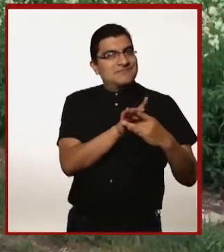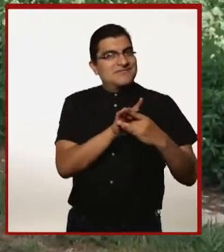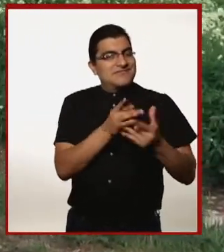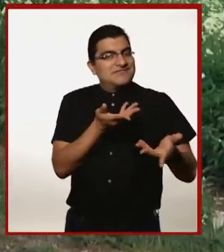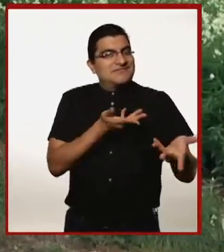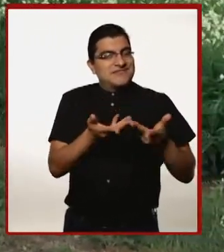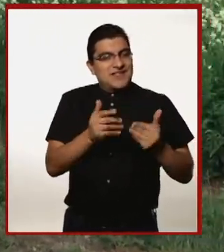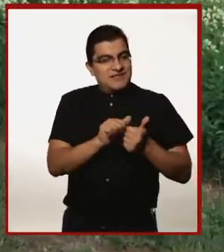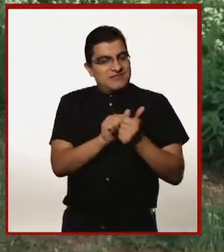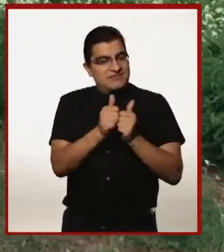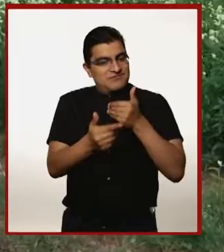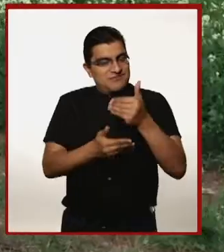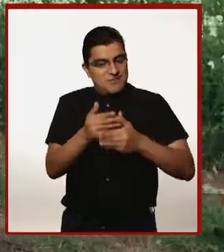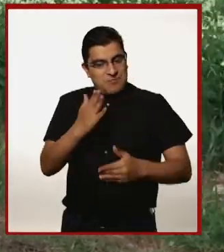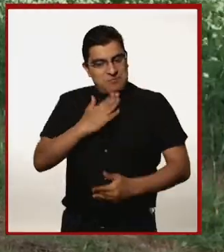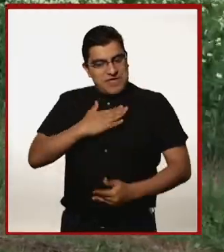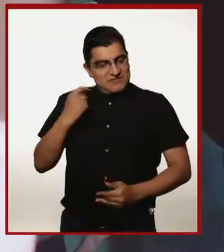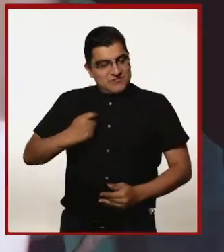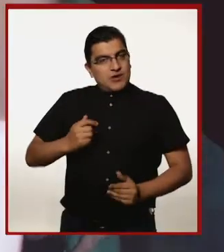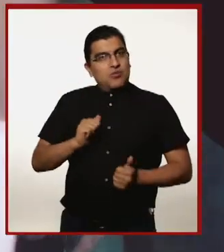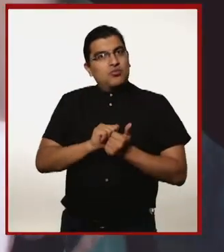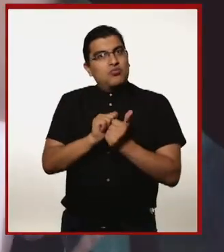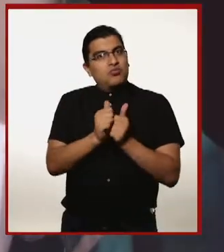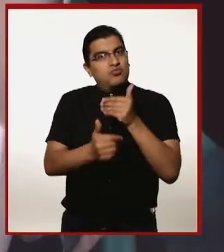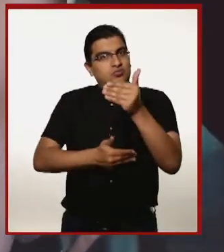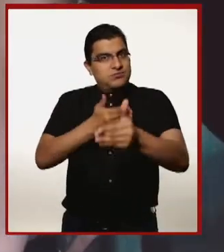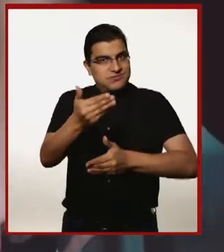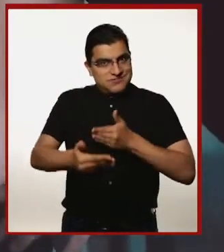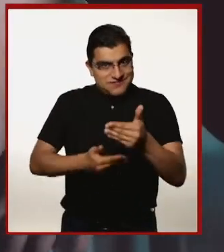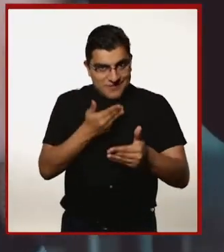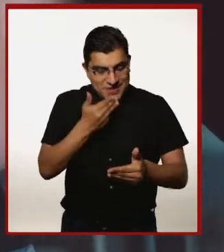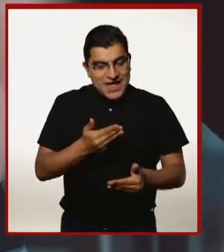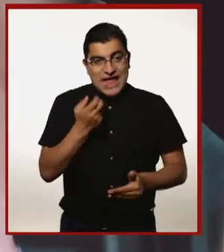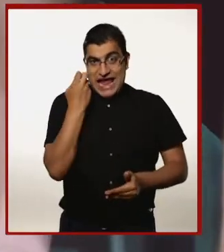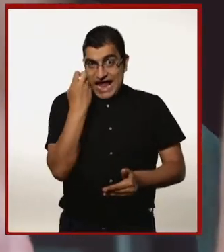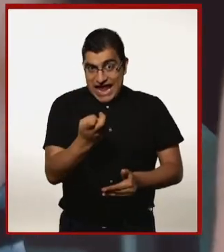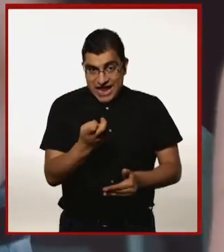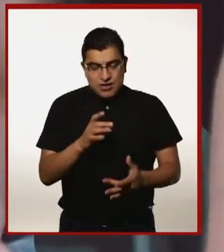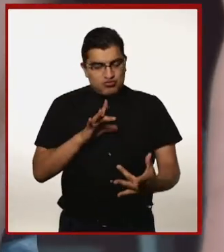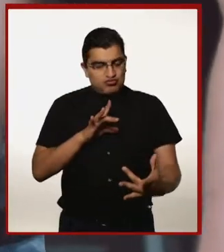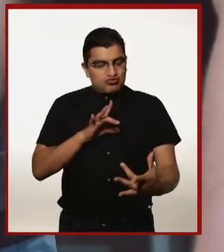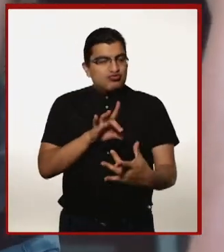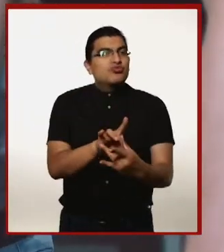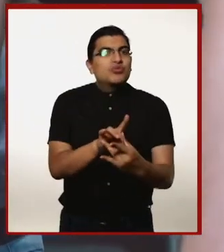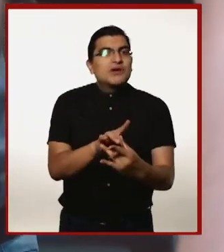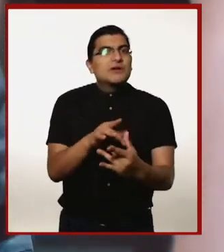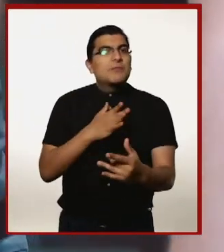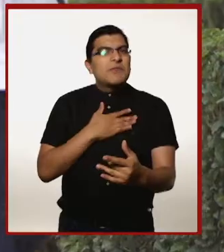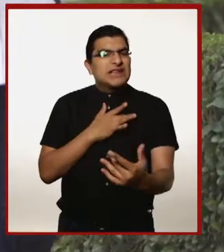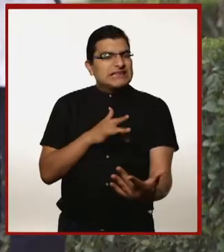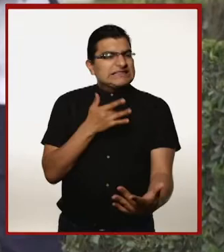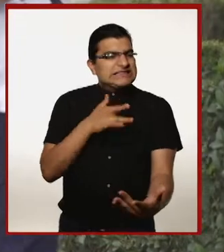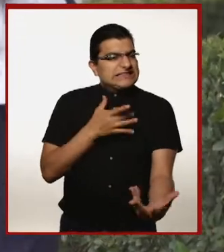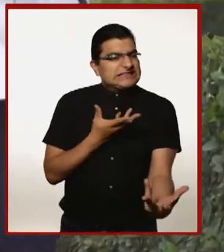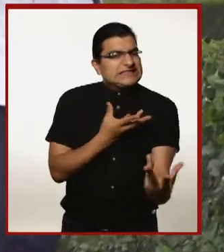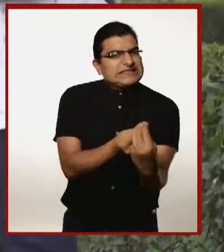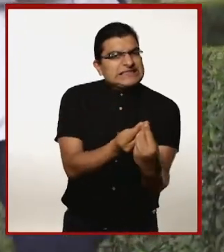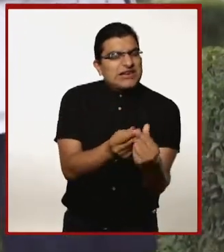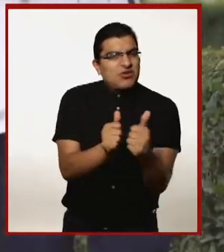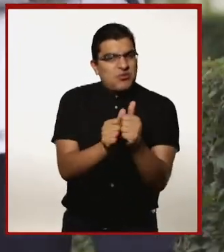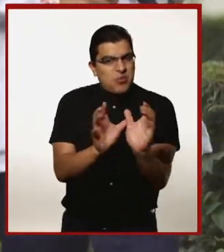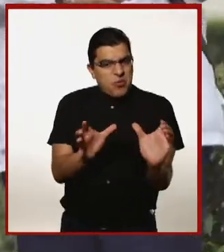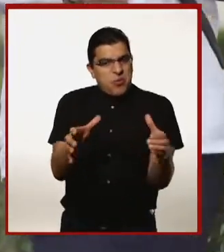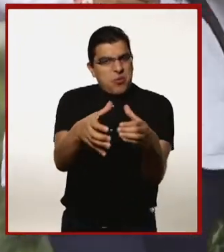ayuda en el proceso de construir nuestra identidad. Y bueno, también genera una vinculación, un apego, nos